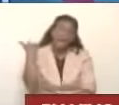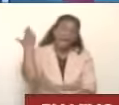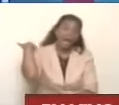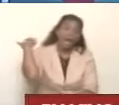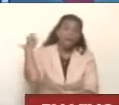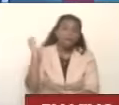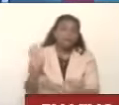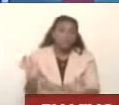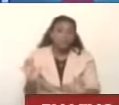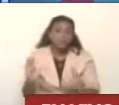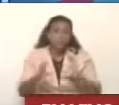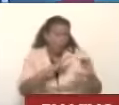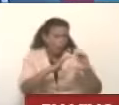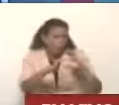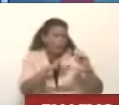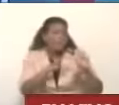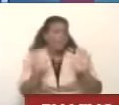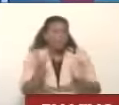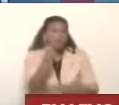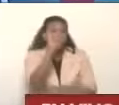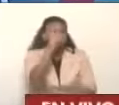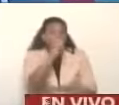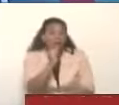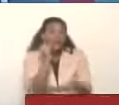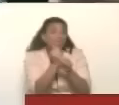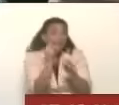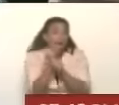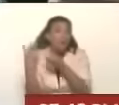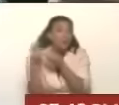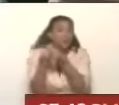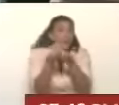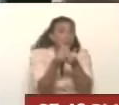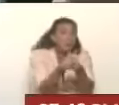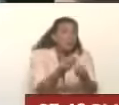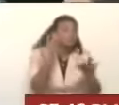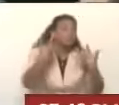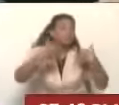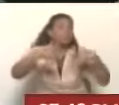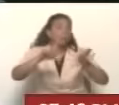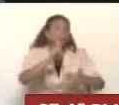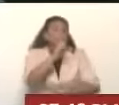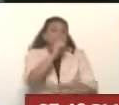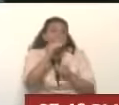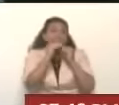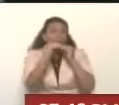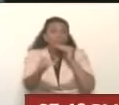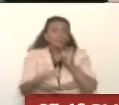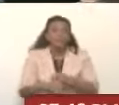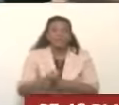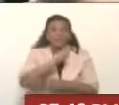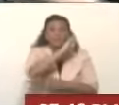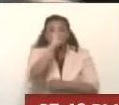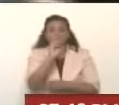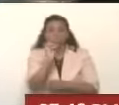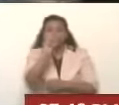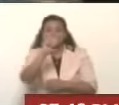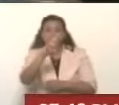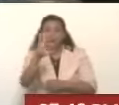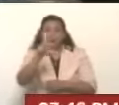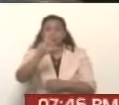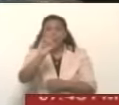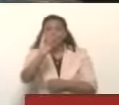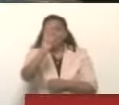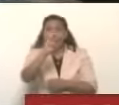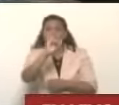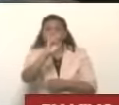2020. Y ya conversan que tenían 2 años trabajando juntos. Este señor Samar López